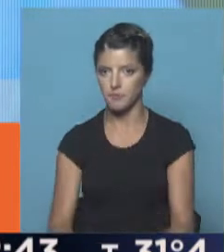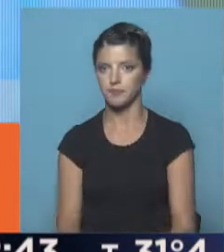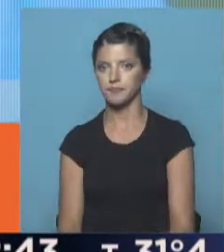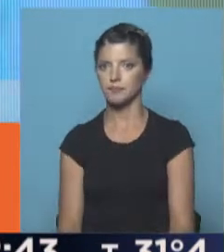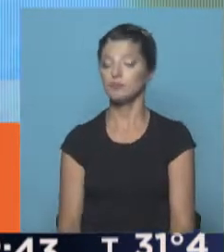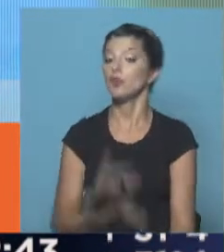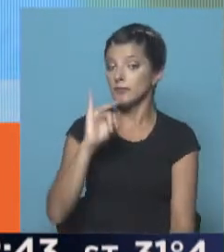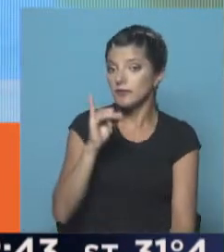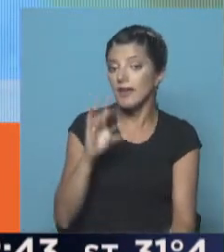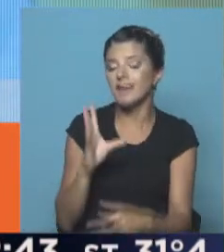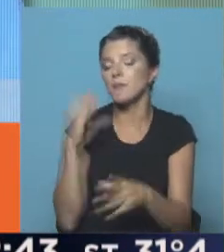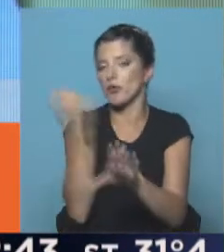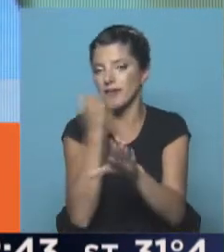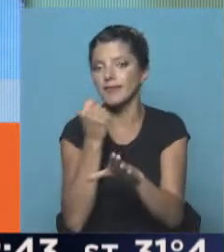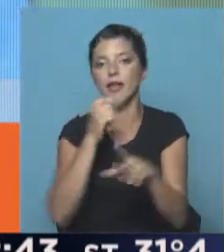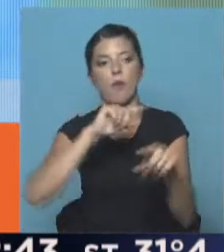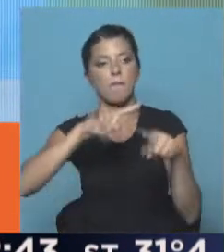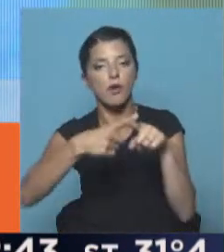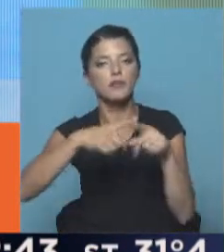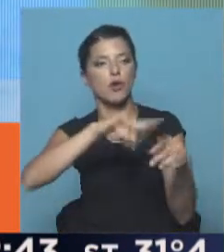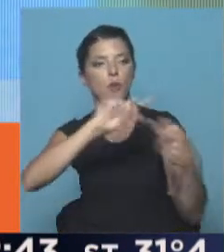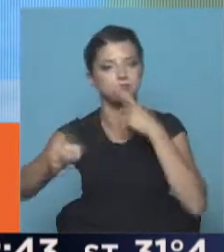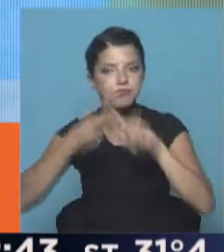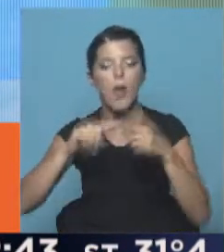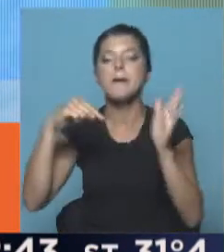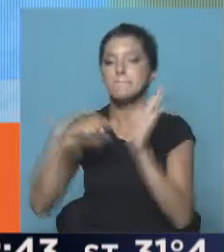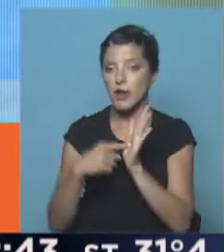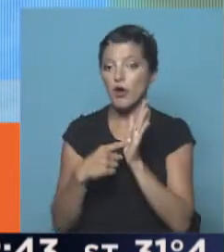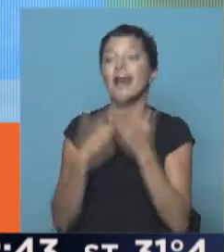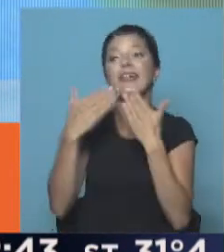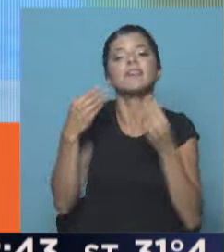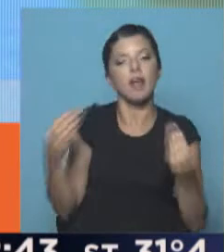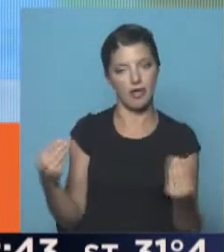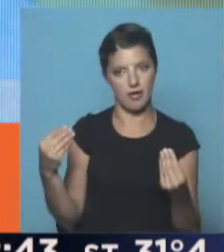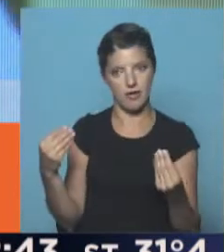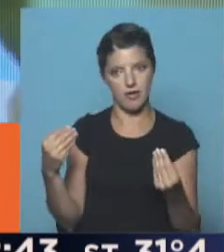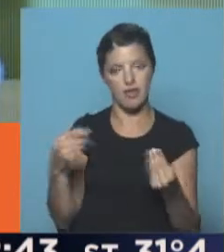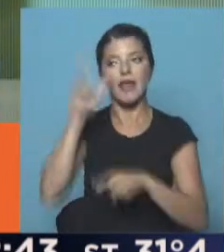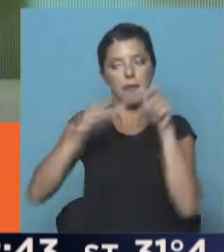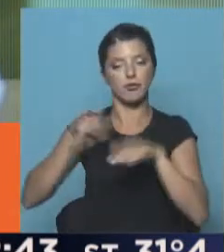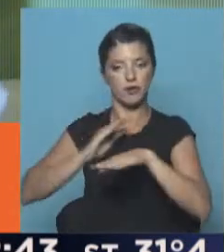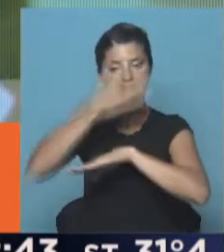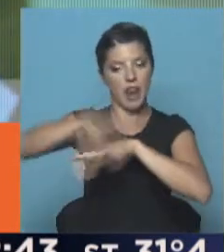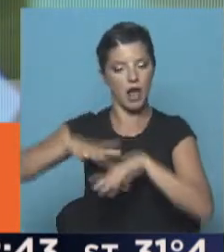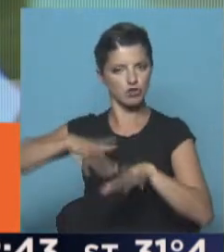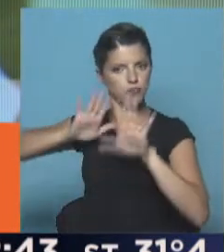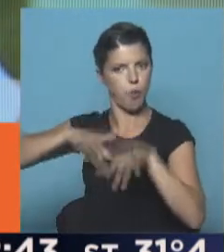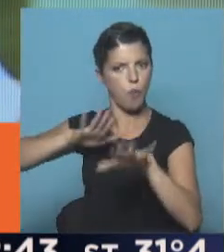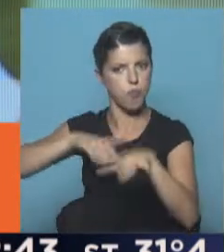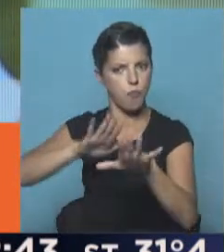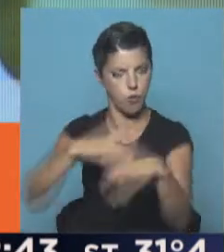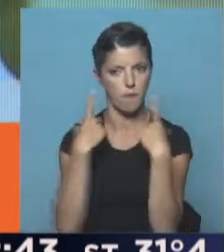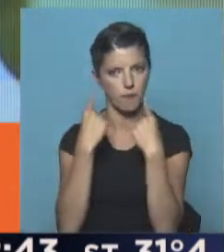la agenda política pero fue a partir de la salida de la gente de la calle de la demanda y fijate vos cómo se ha ido comiendo